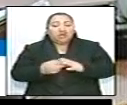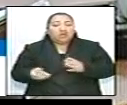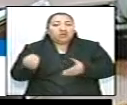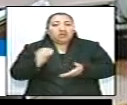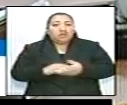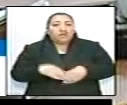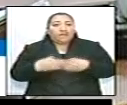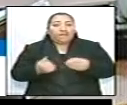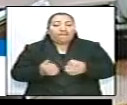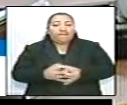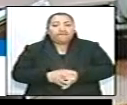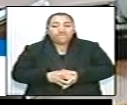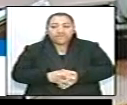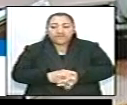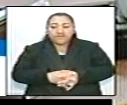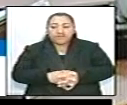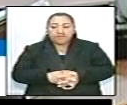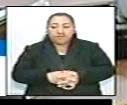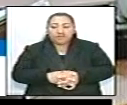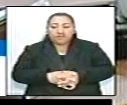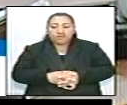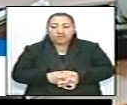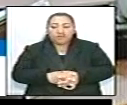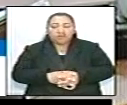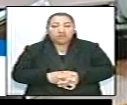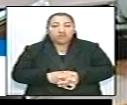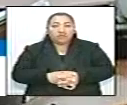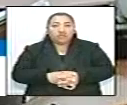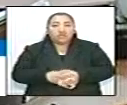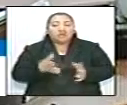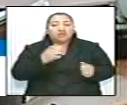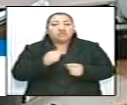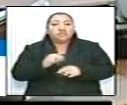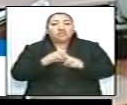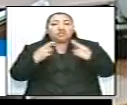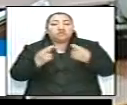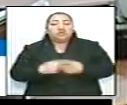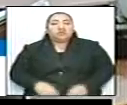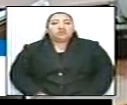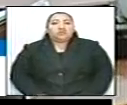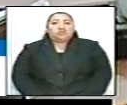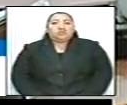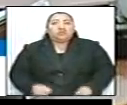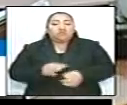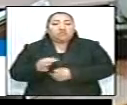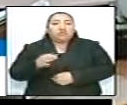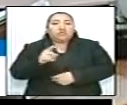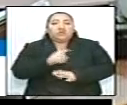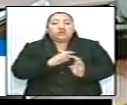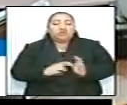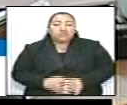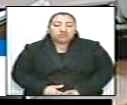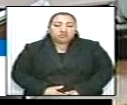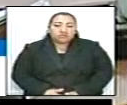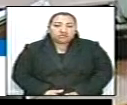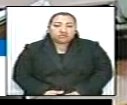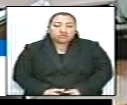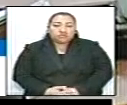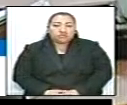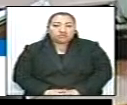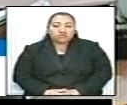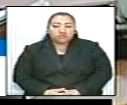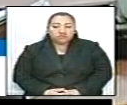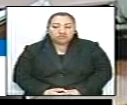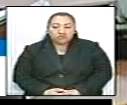vamos a estar dándole supremacía a las mujeres lideresas sanmartinenses. Realizar sesiones descentralizadas en cada región de cada integrante de la